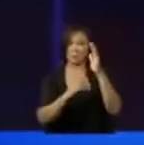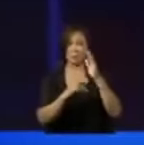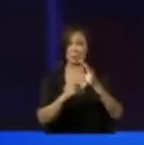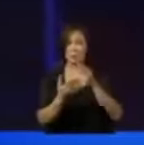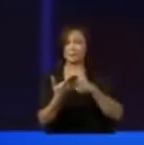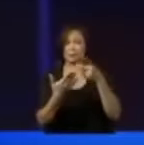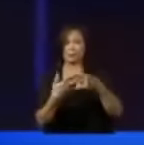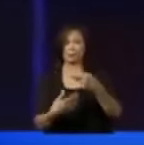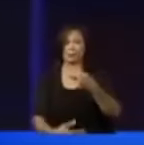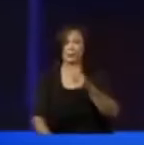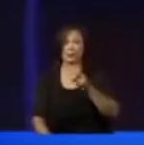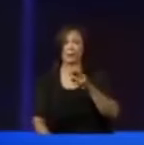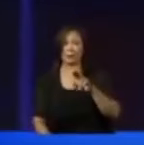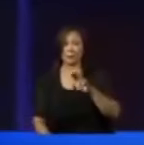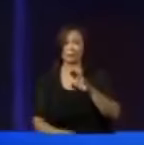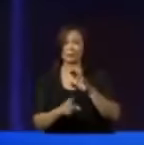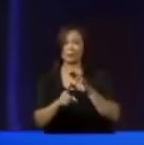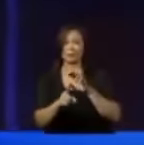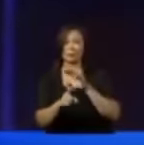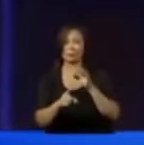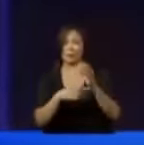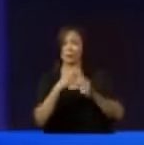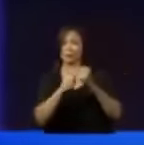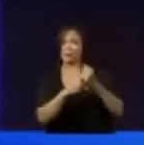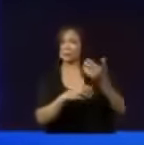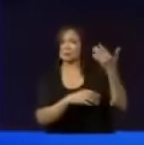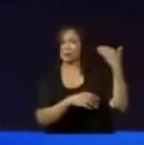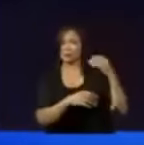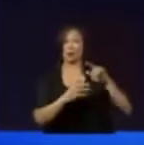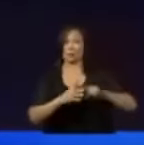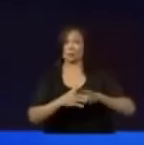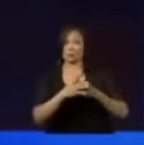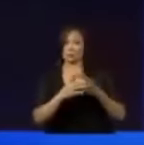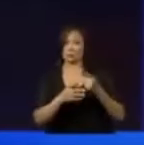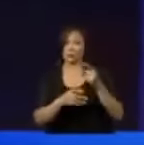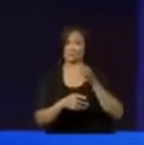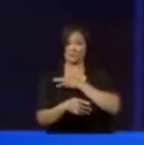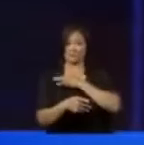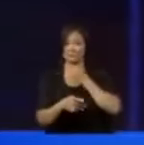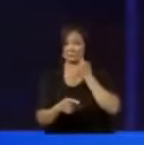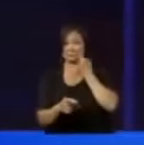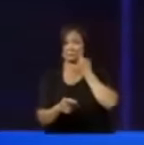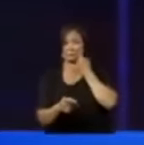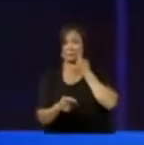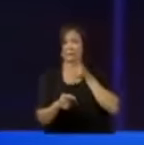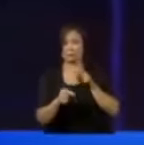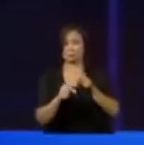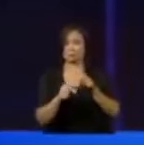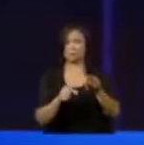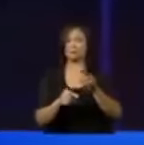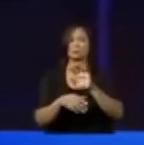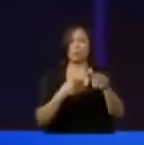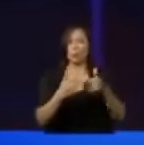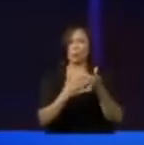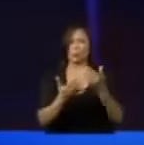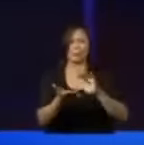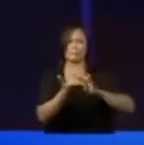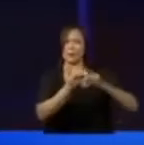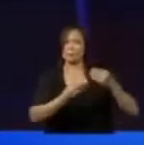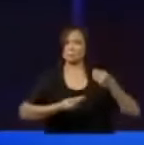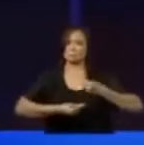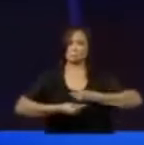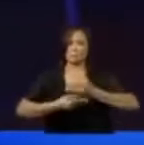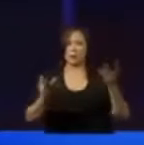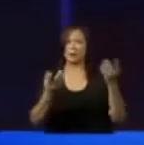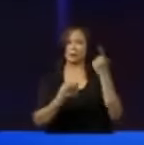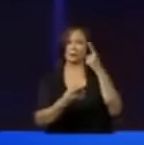el programa HEART, que lo anunciamos el año pasado y que empezó a funcionar en febrero, que se le está dando toda la medicina a